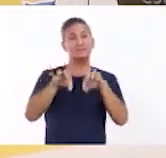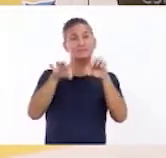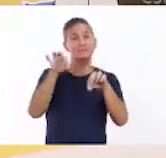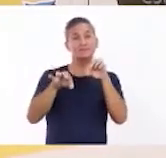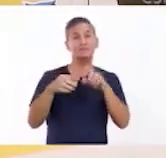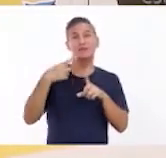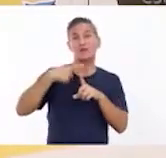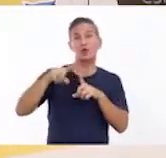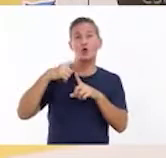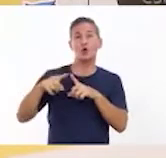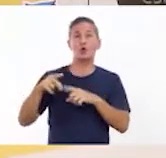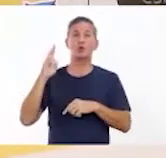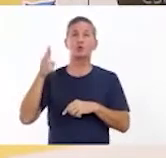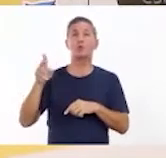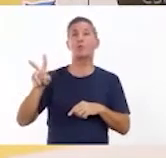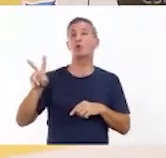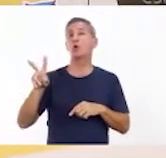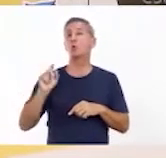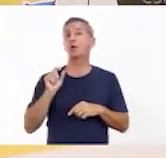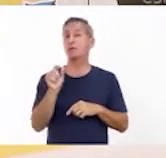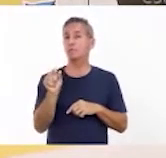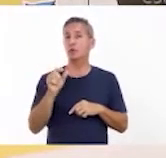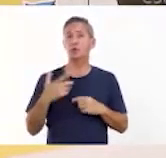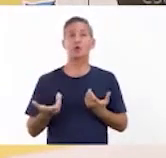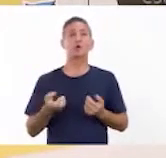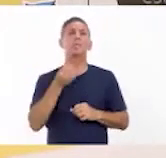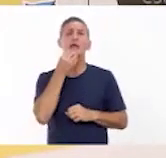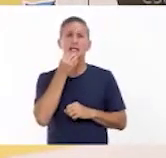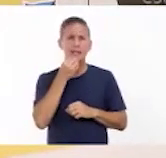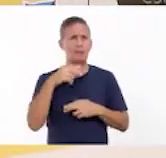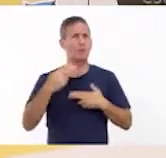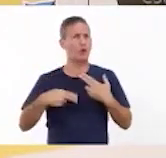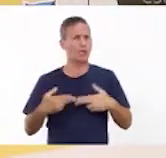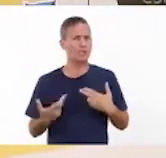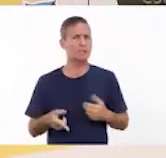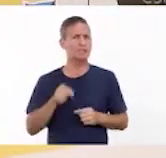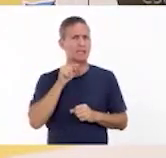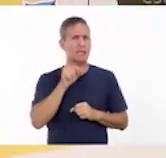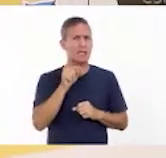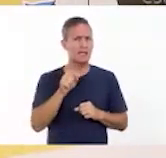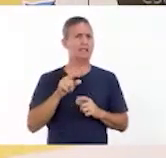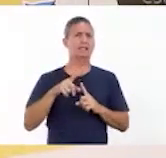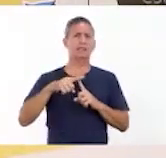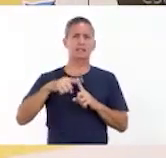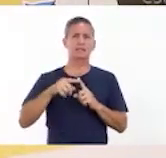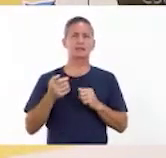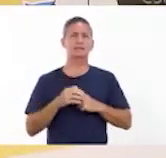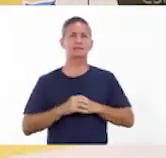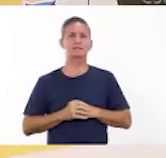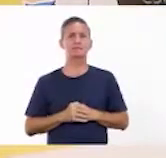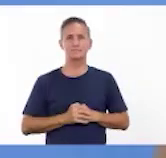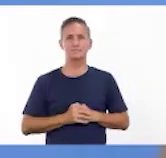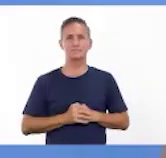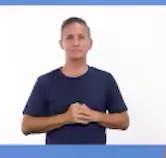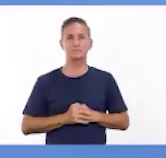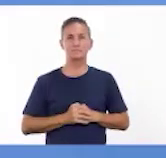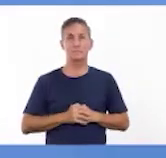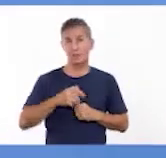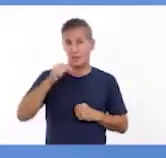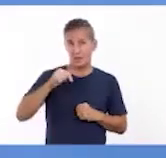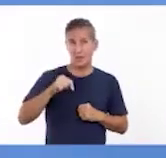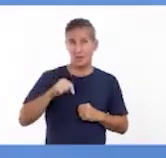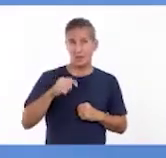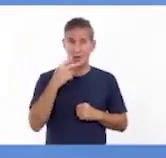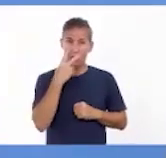que seleccionen otros proverbios para que puedan hacer esta orientación. Ahora vamos